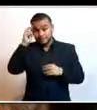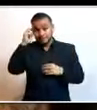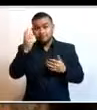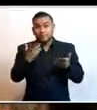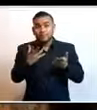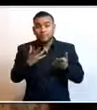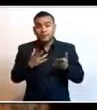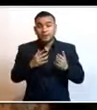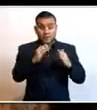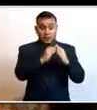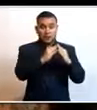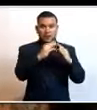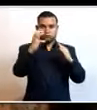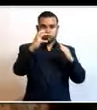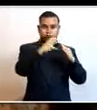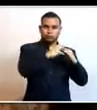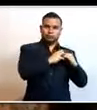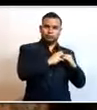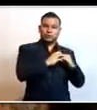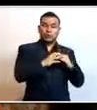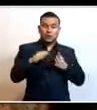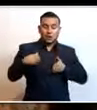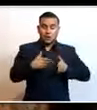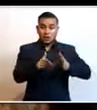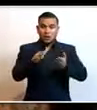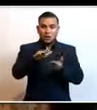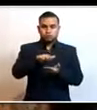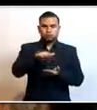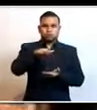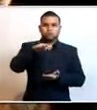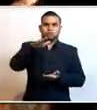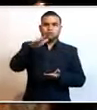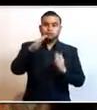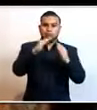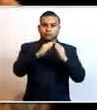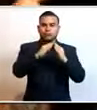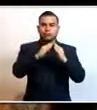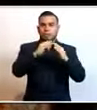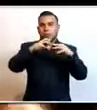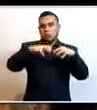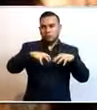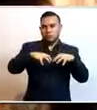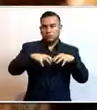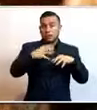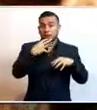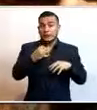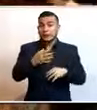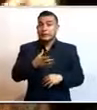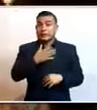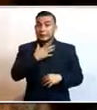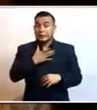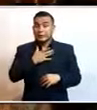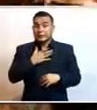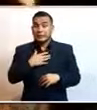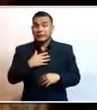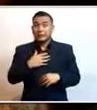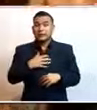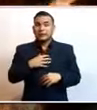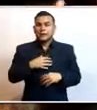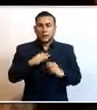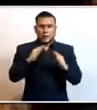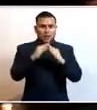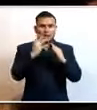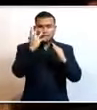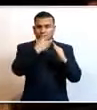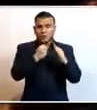deslizamientos se pasan llevando casas, se desbordan ríos que pasan llevándose casas. No todo el mundo tiene la facilidad de vivir en un terreno seguro y en una